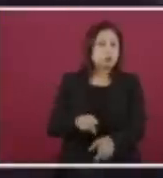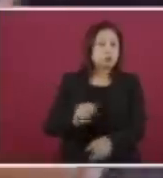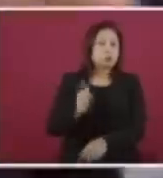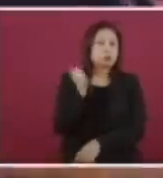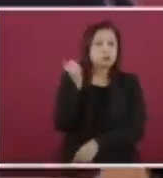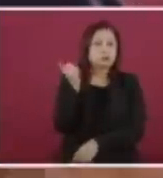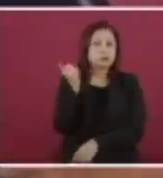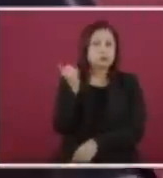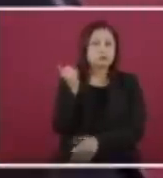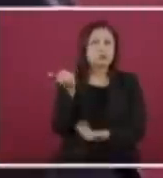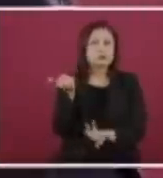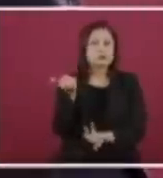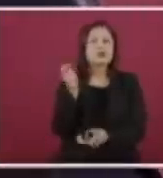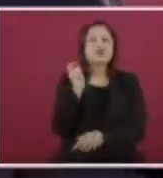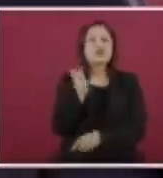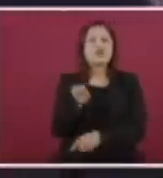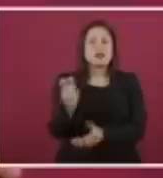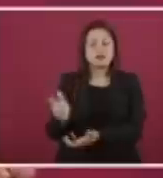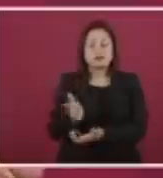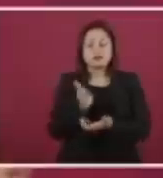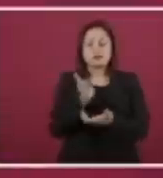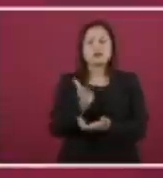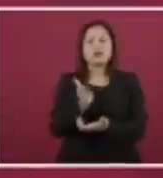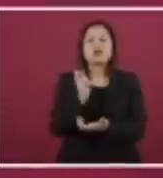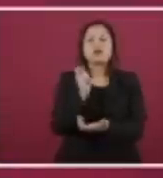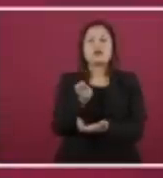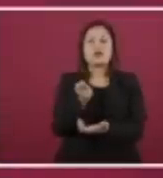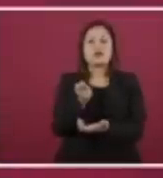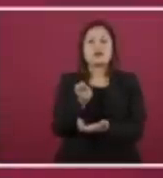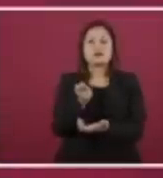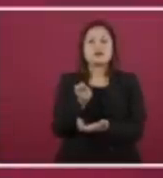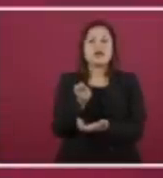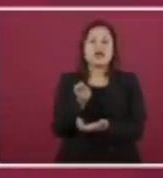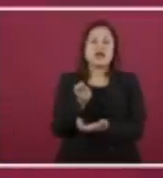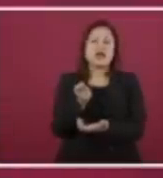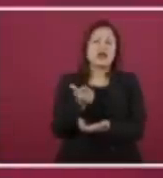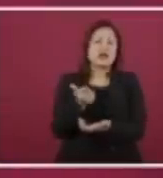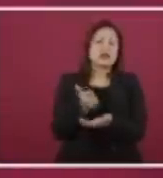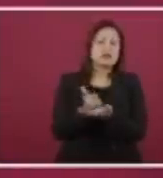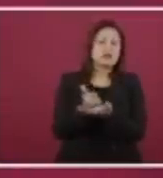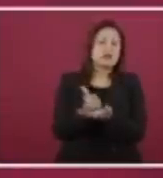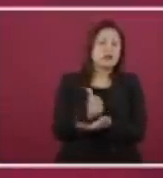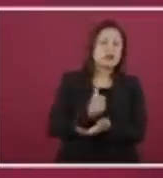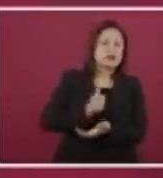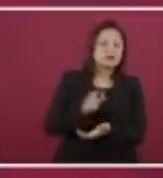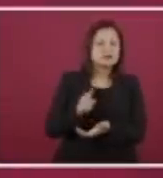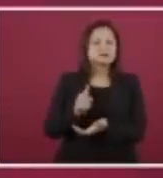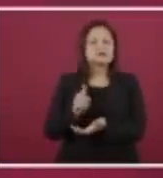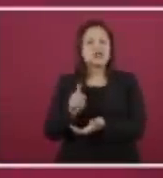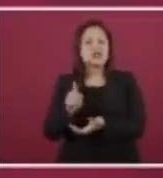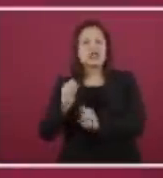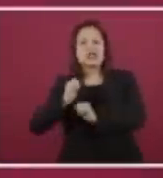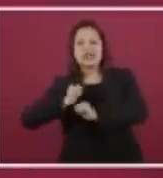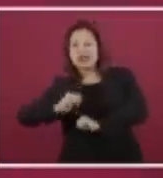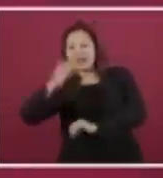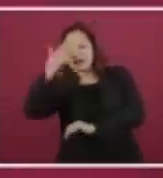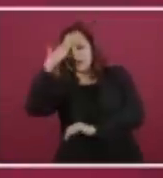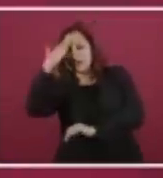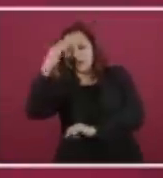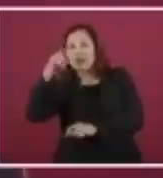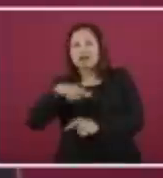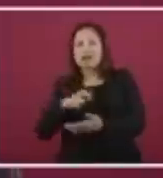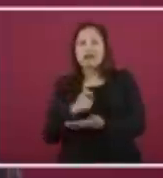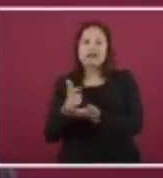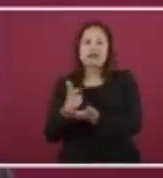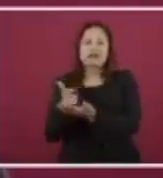Era para mantener los privilegios de los altos funcionarios públicos. Era una forma de